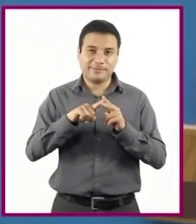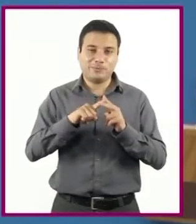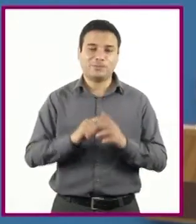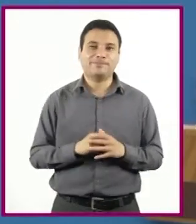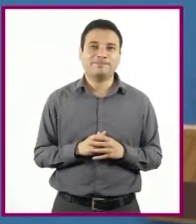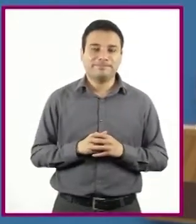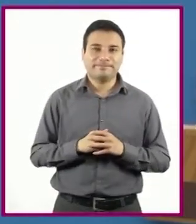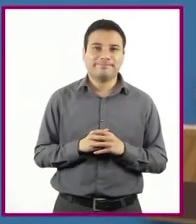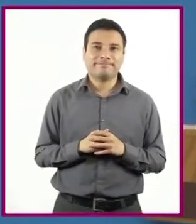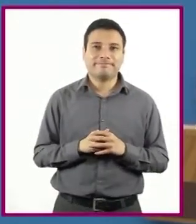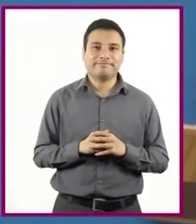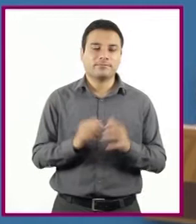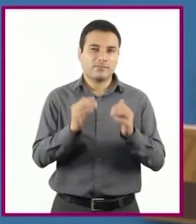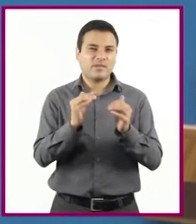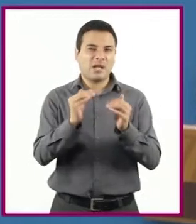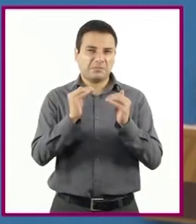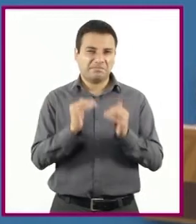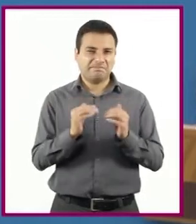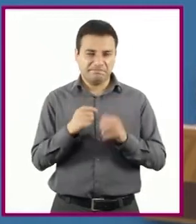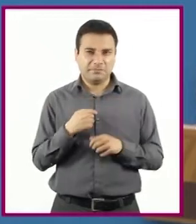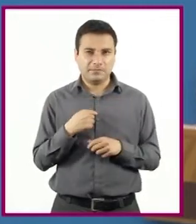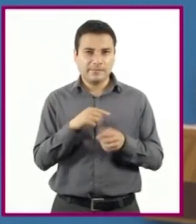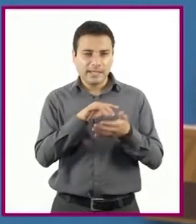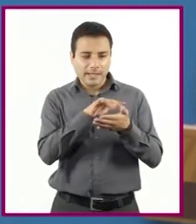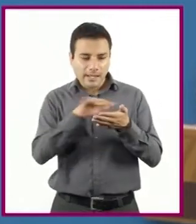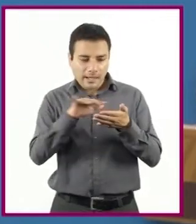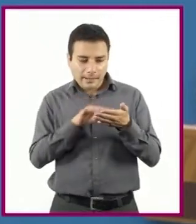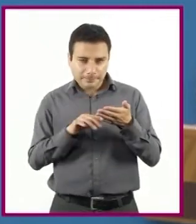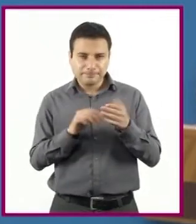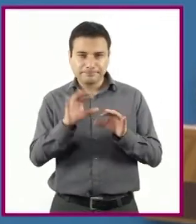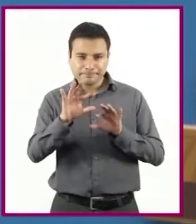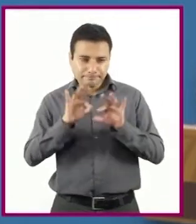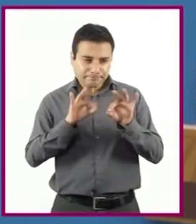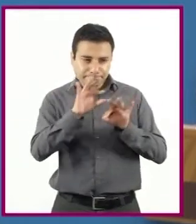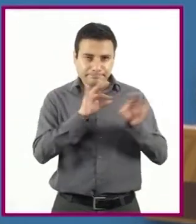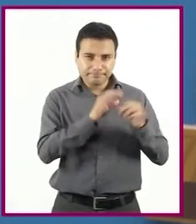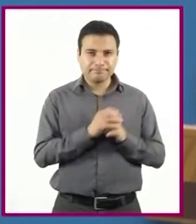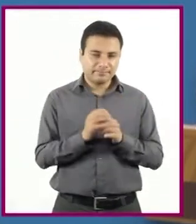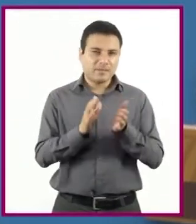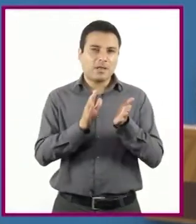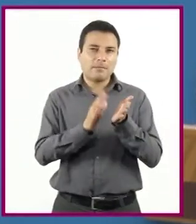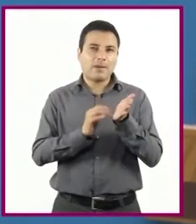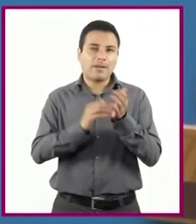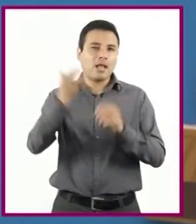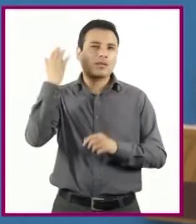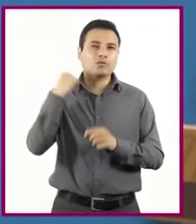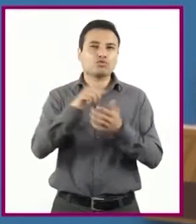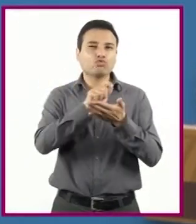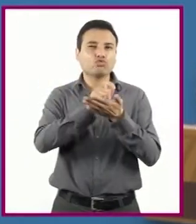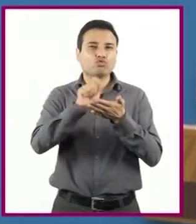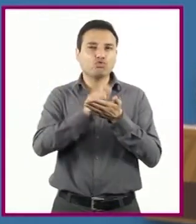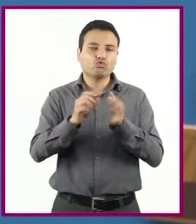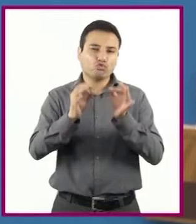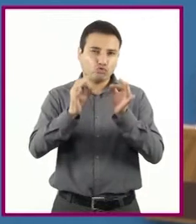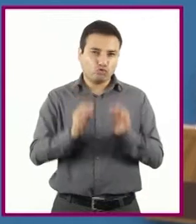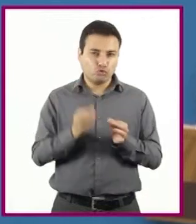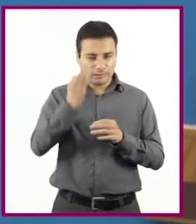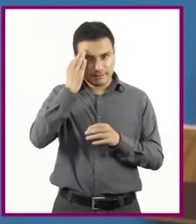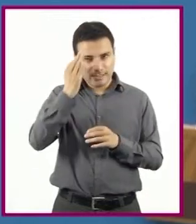Iniciemos. A continuación, daré lectura de algunos fragmentos de documentos emitidos bajo el liderazgo de Miguel